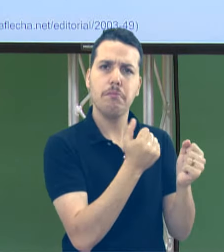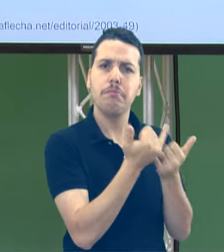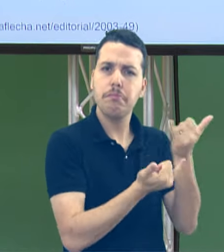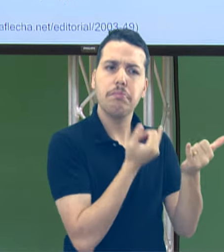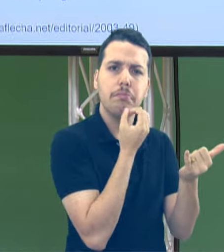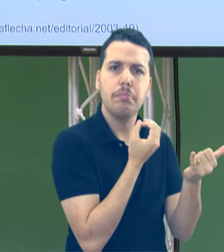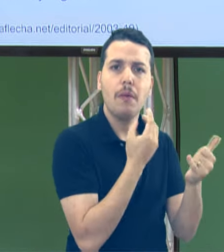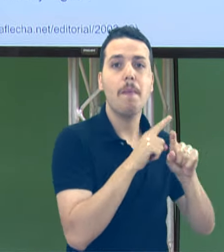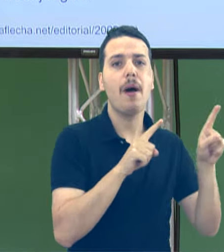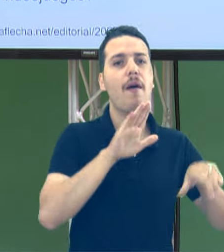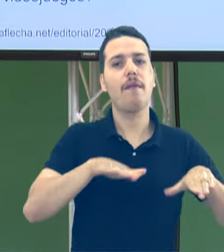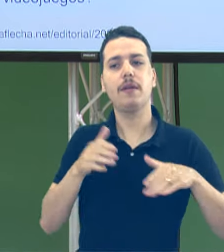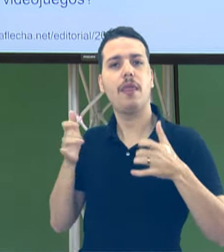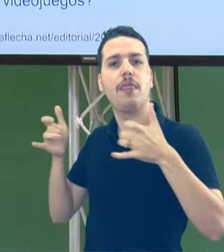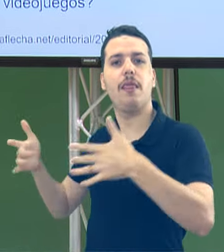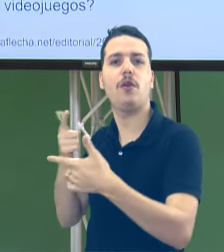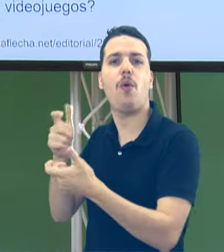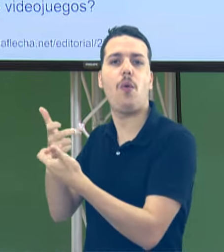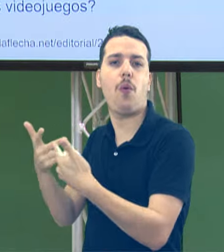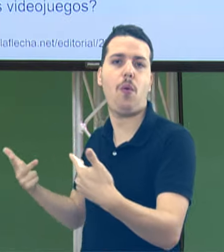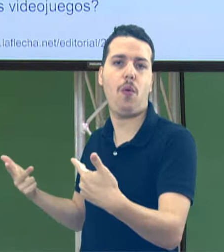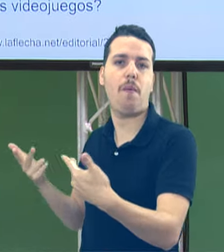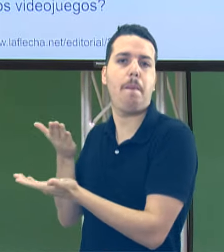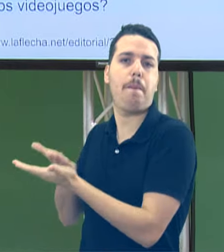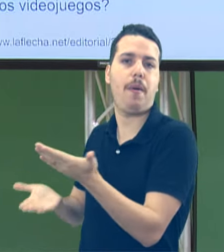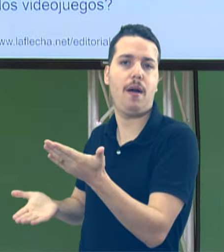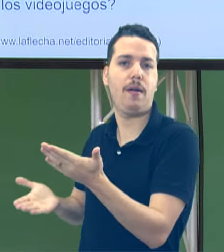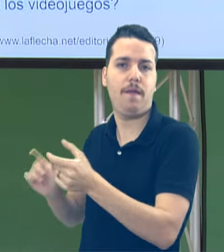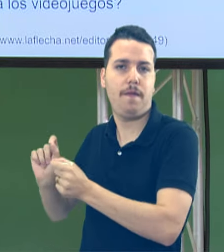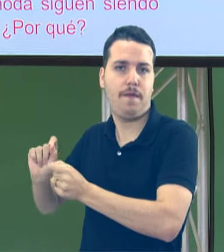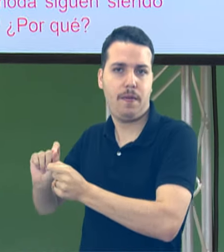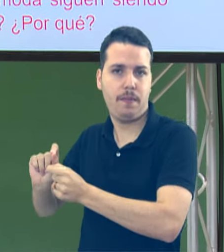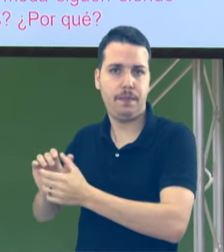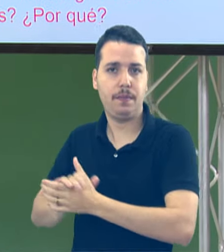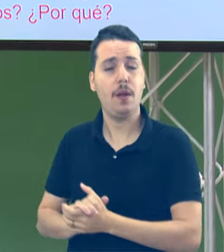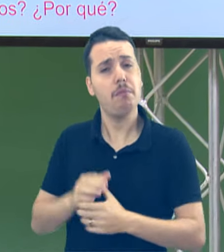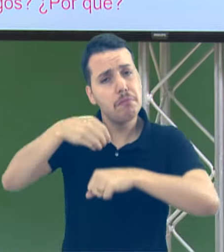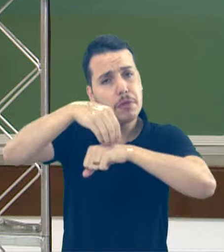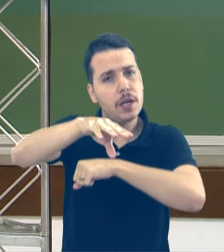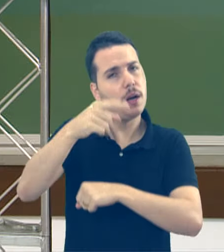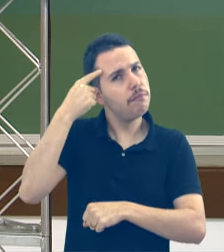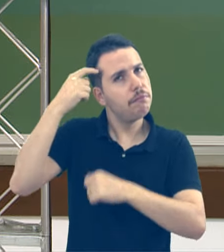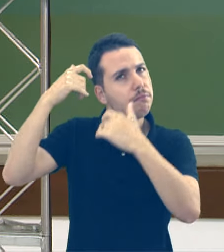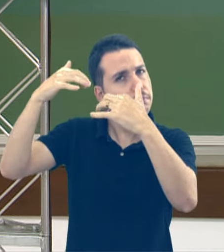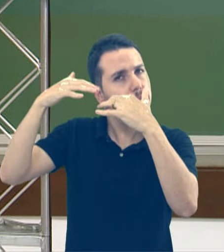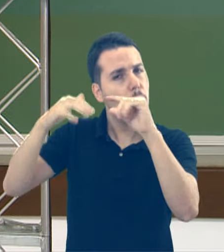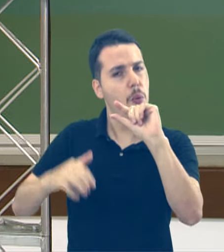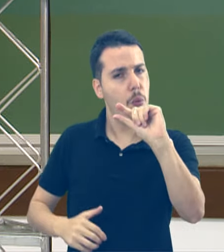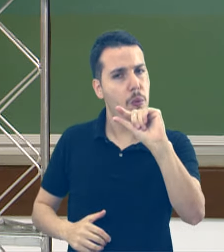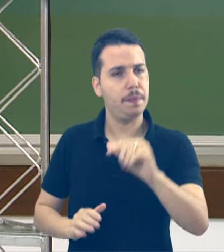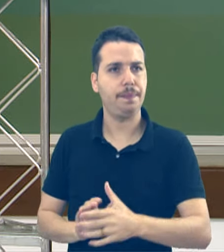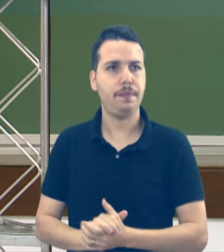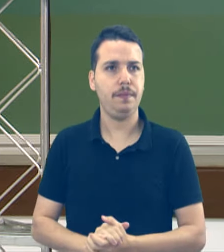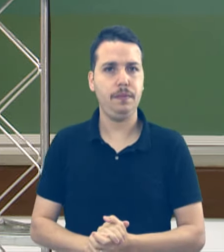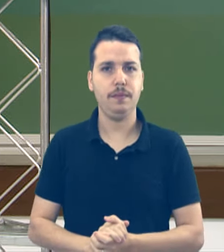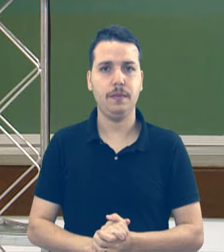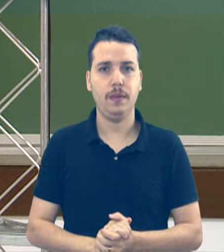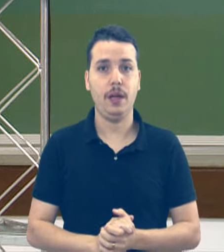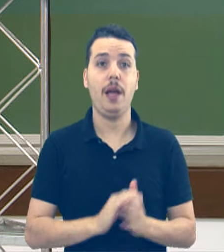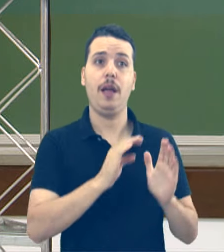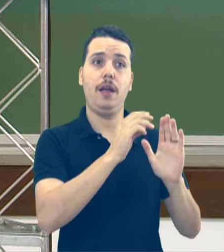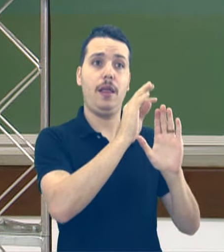importantes por conta disso. Então, vale aí uma dica para a gente pensar um pouquinho. Te toca a ti,